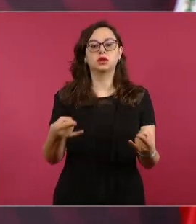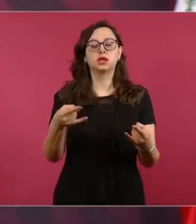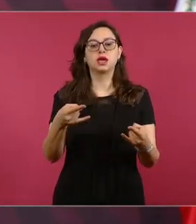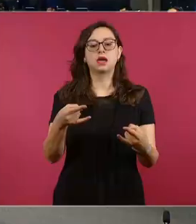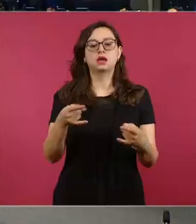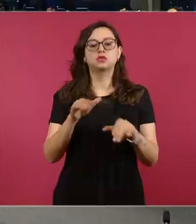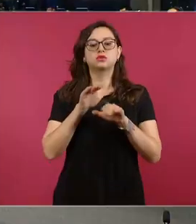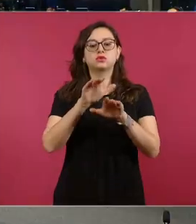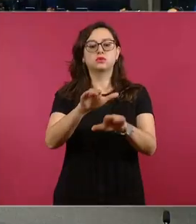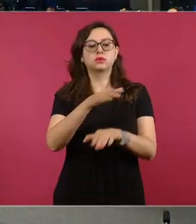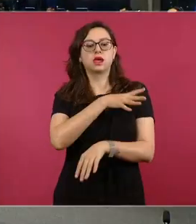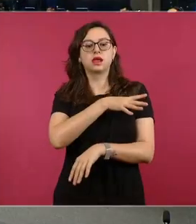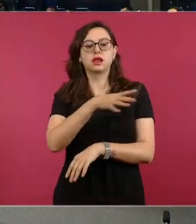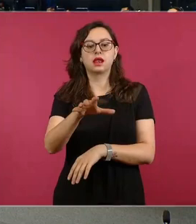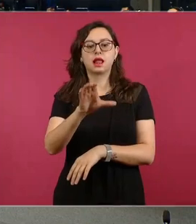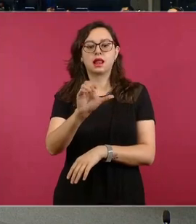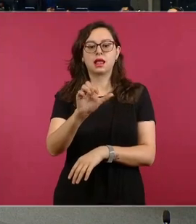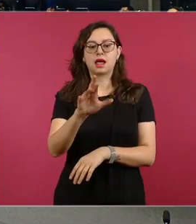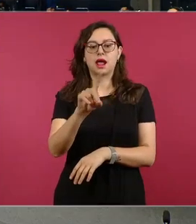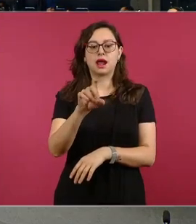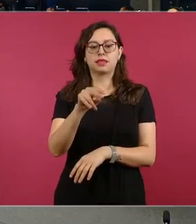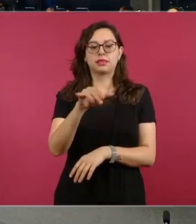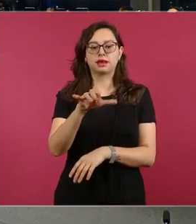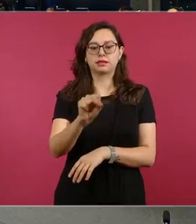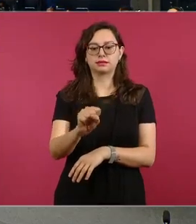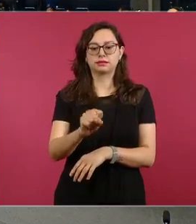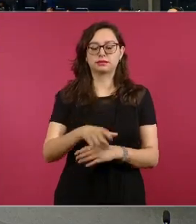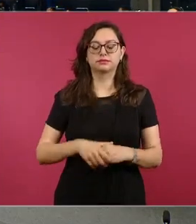pero primero vamos con los presos.